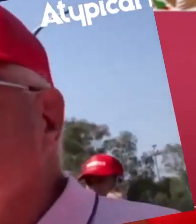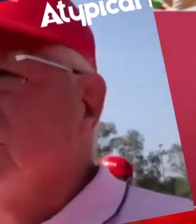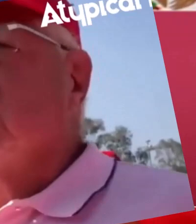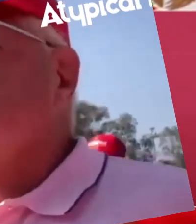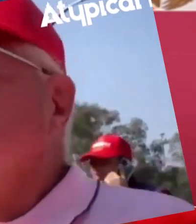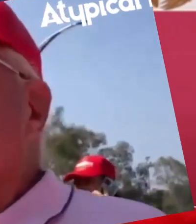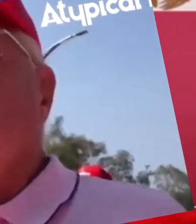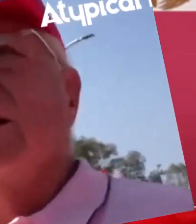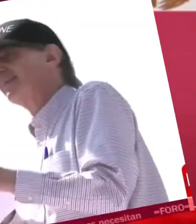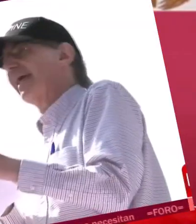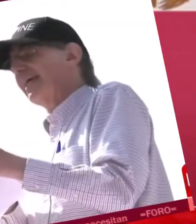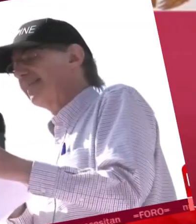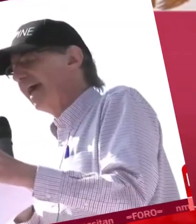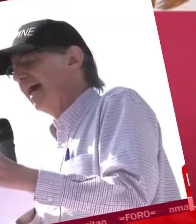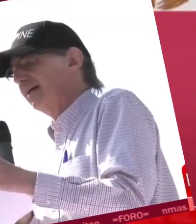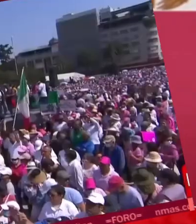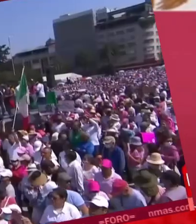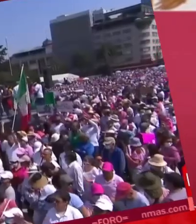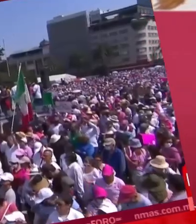cínica.